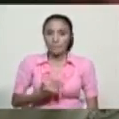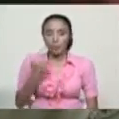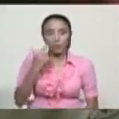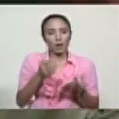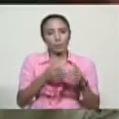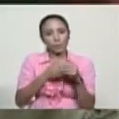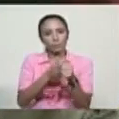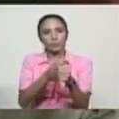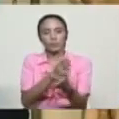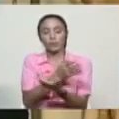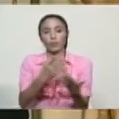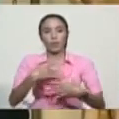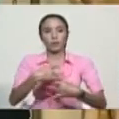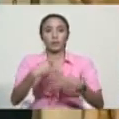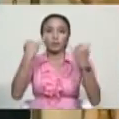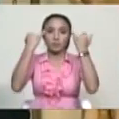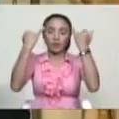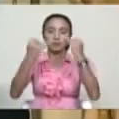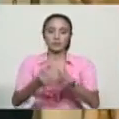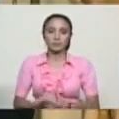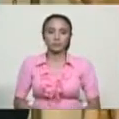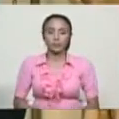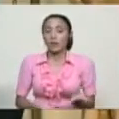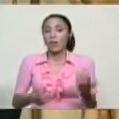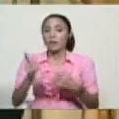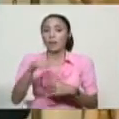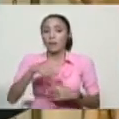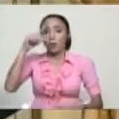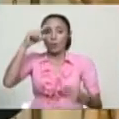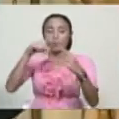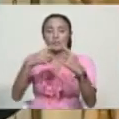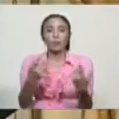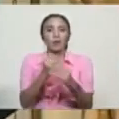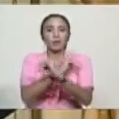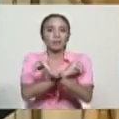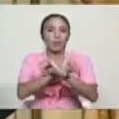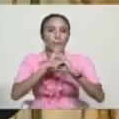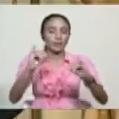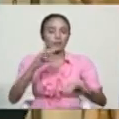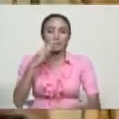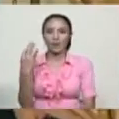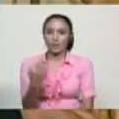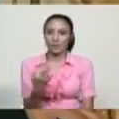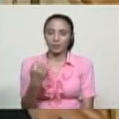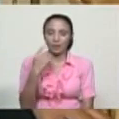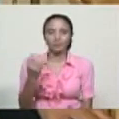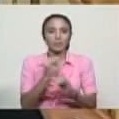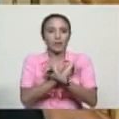camino de independencia verdadera, independencia absoluta.